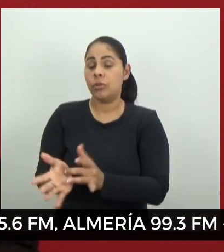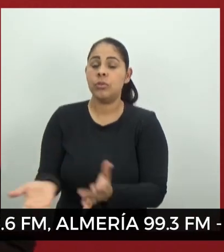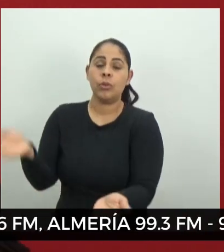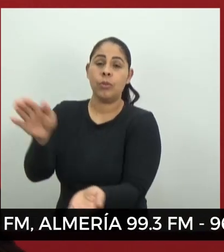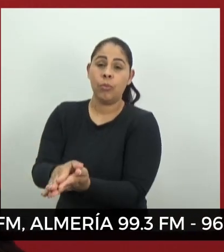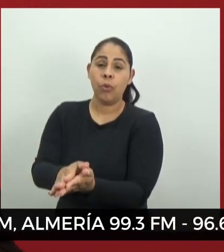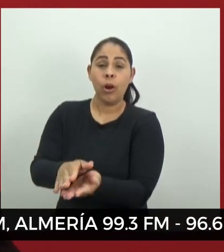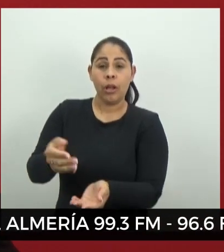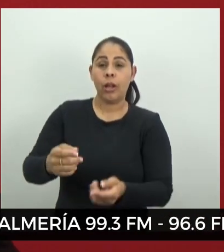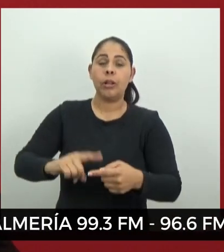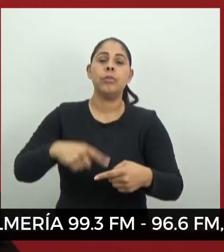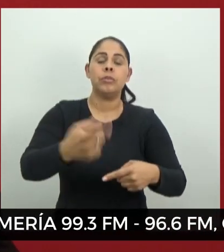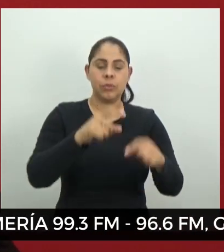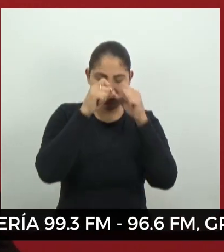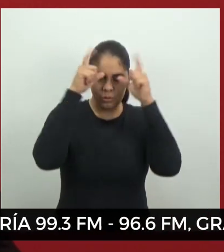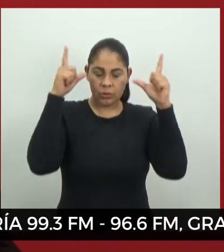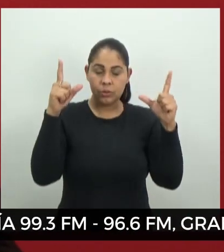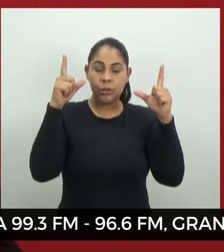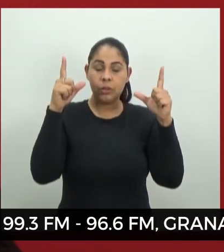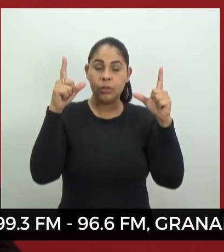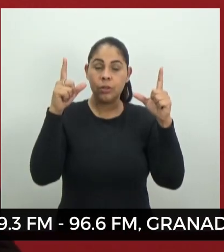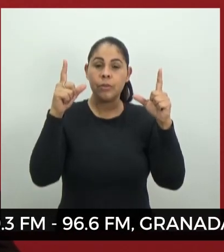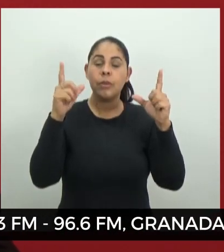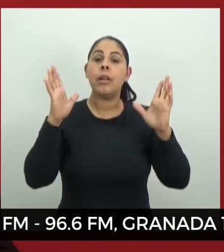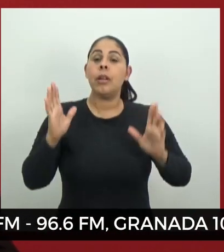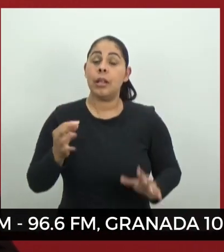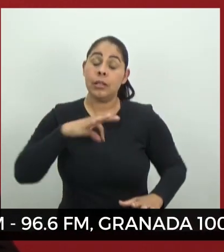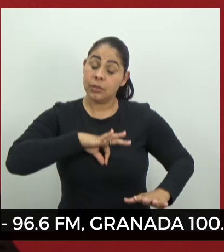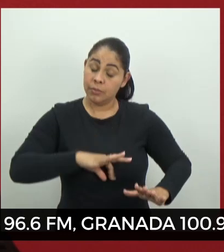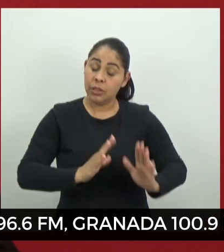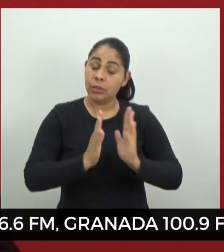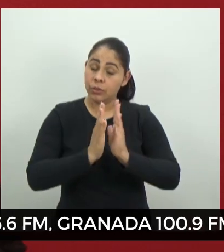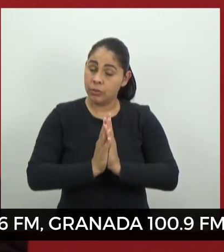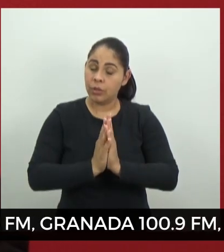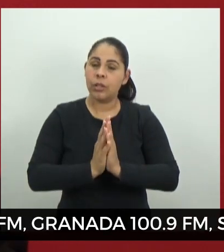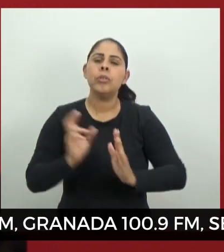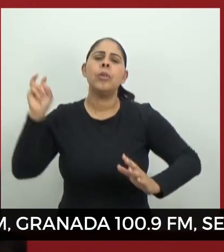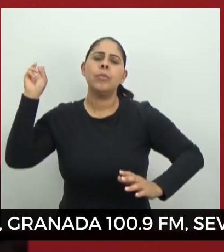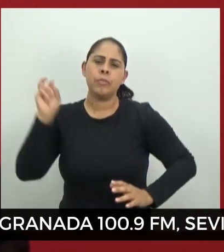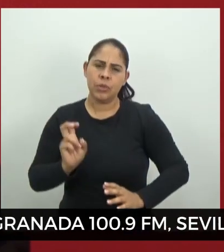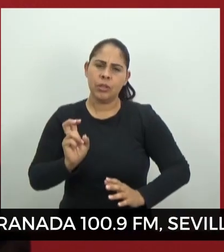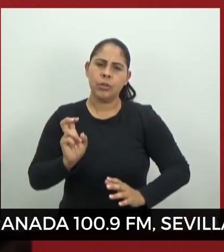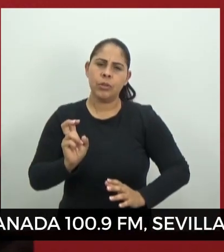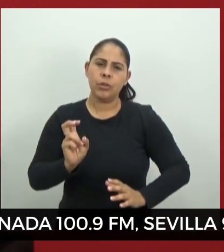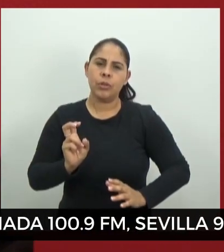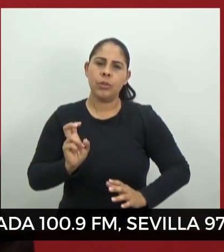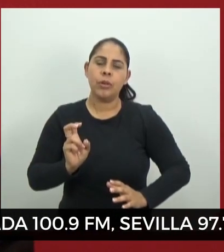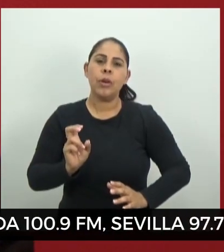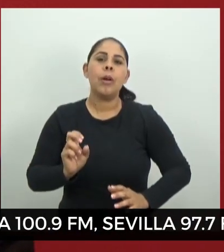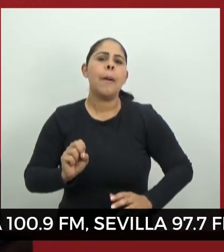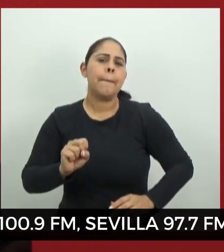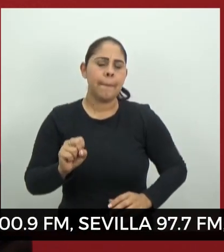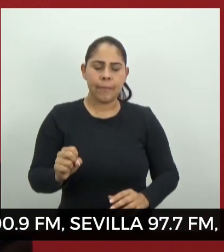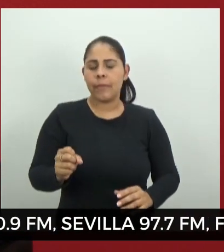muertos, después que el Espíritu Santo vino sobre Pedro y los apóstoles, lo primero